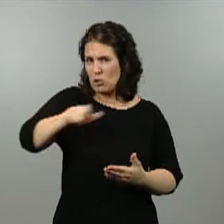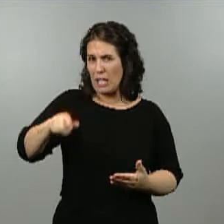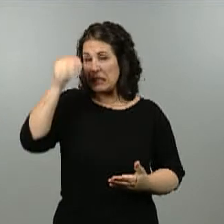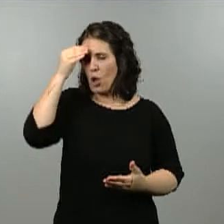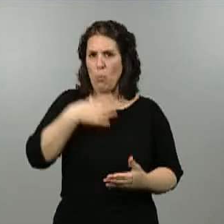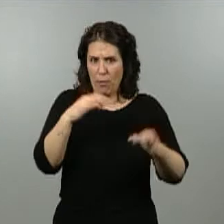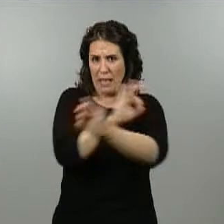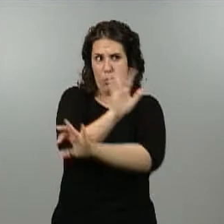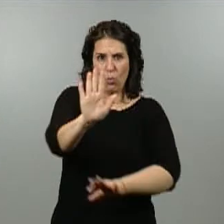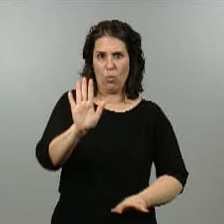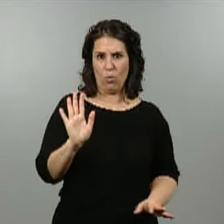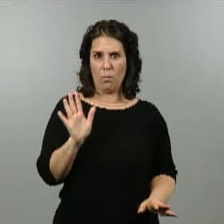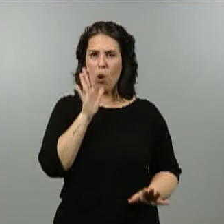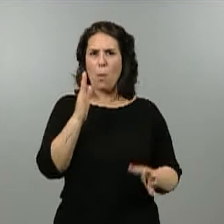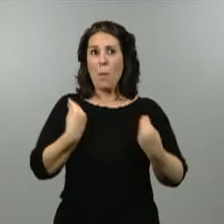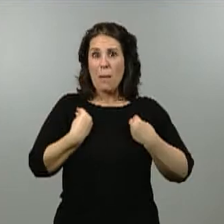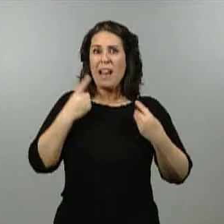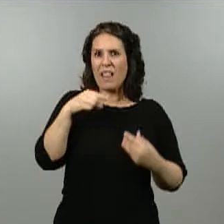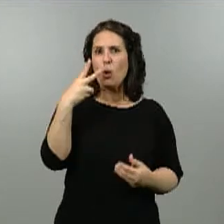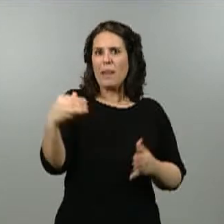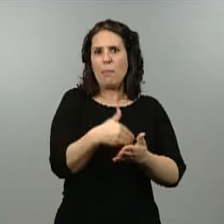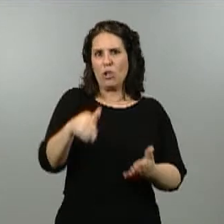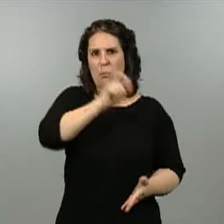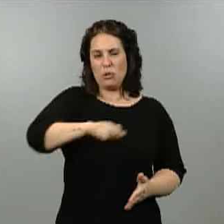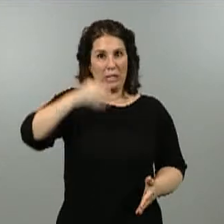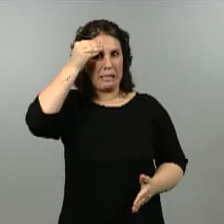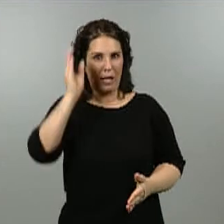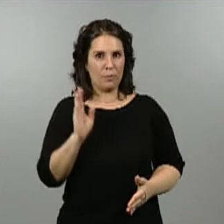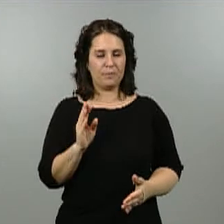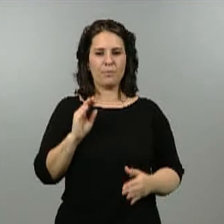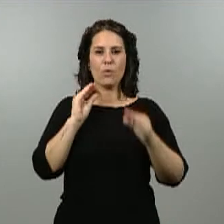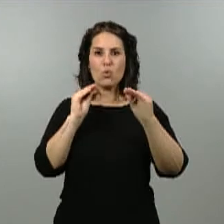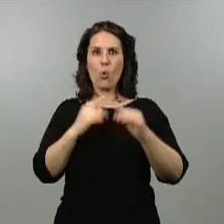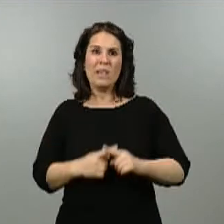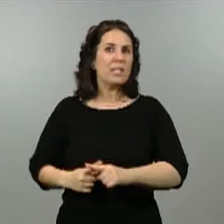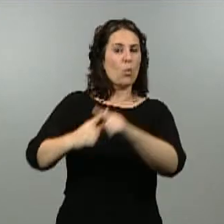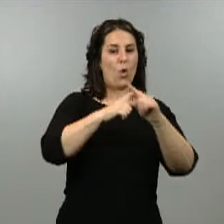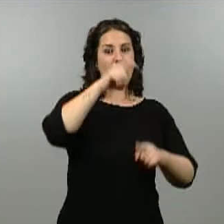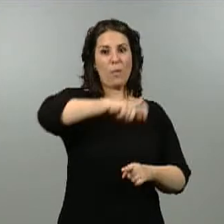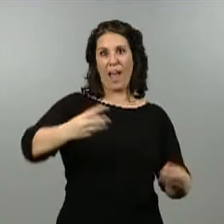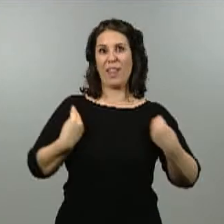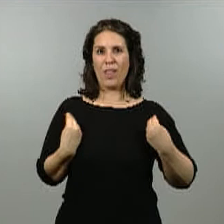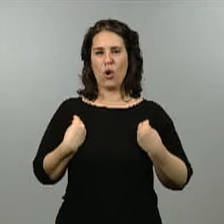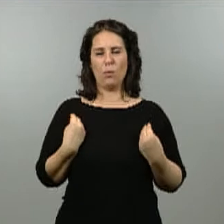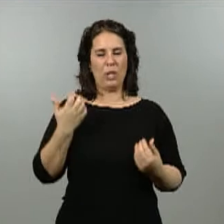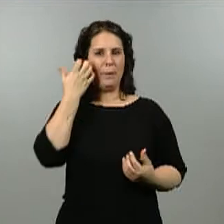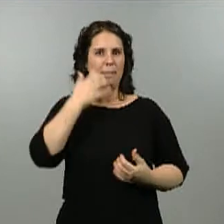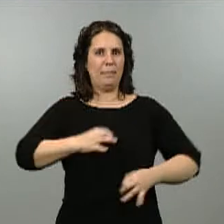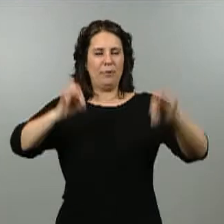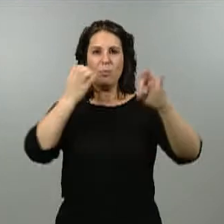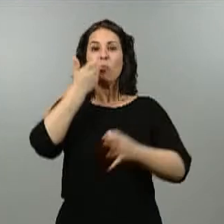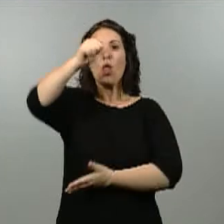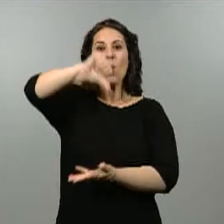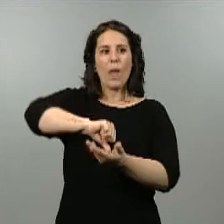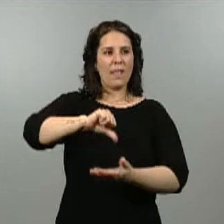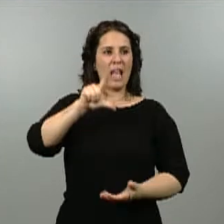habitantes, pero que tiene una estructura de distribución de esta población muy particular, con una ciudad, Lagos, con